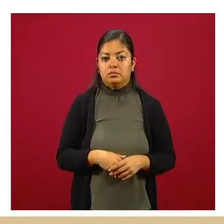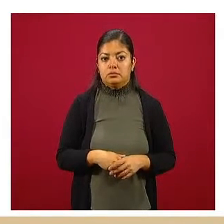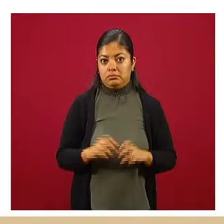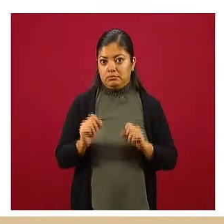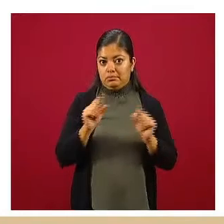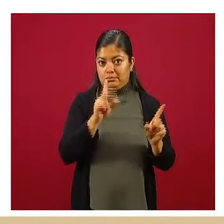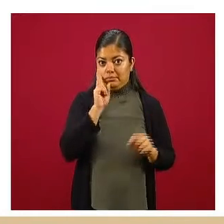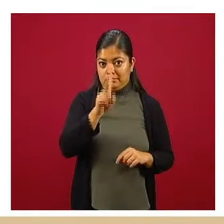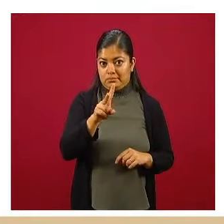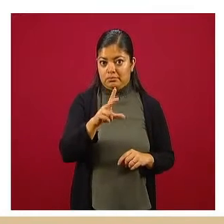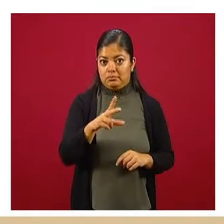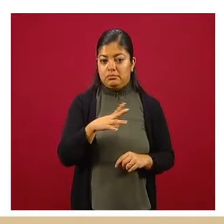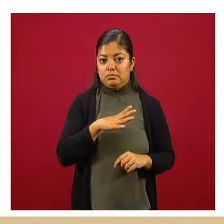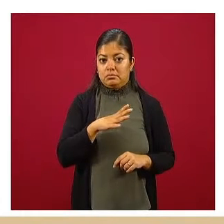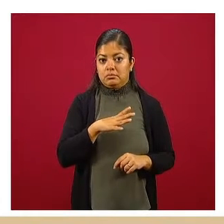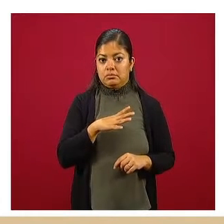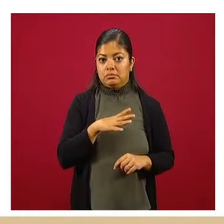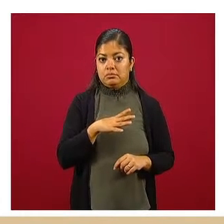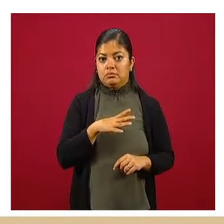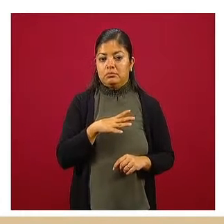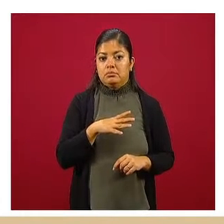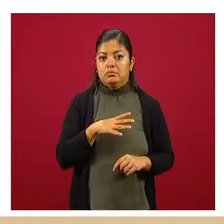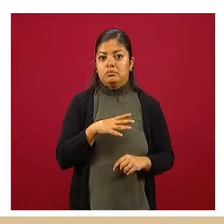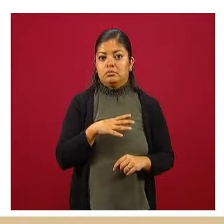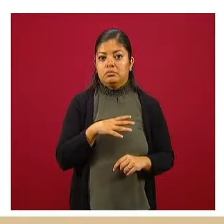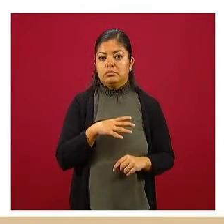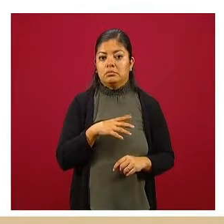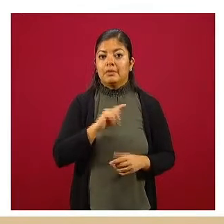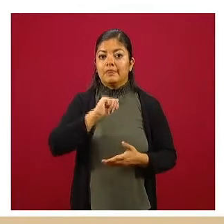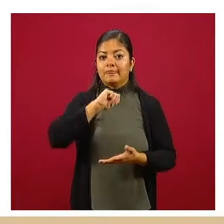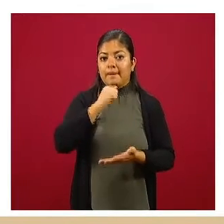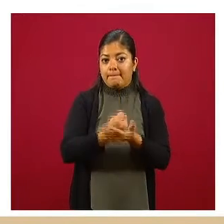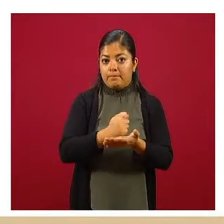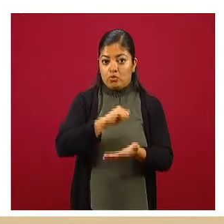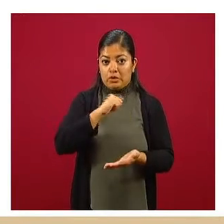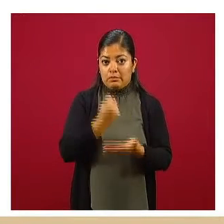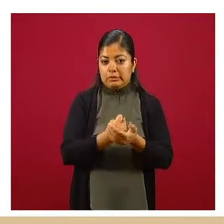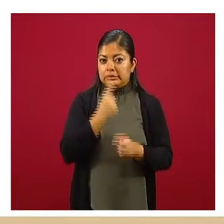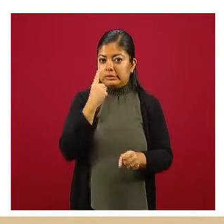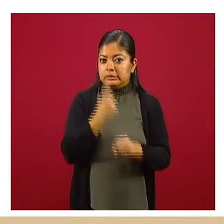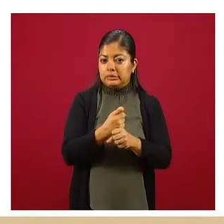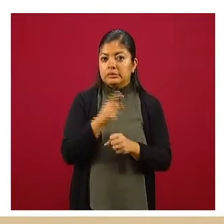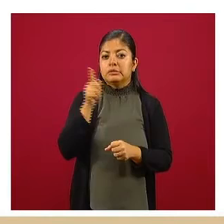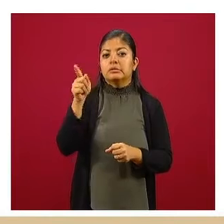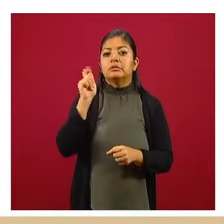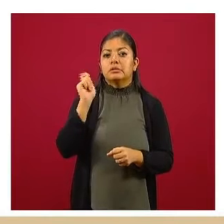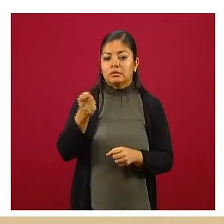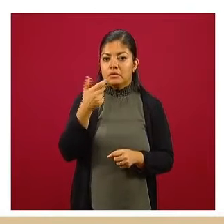Aquí se puede ver. En Tamaulipas, principalmente en la zona del Agua Azteca.